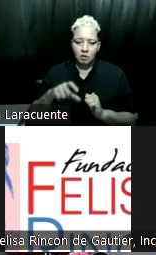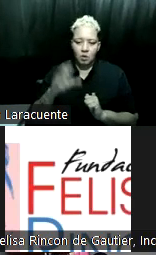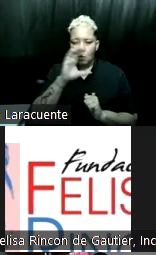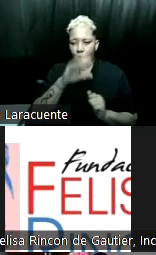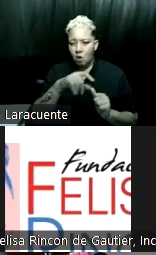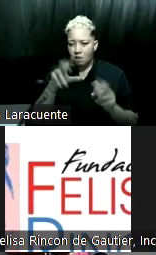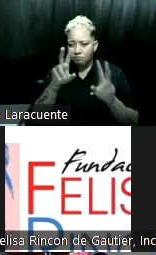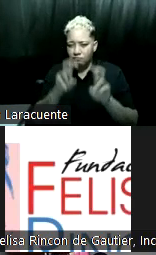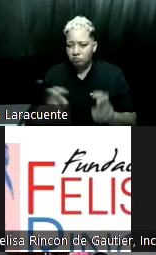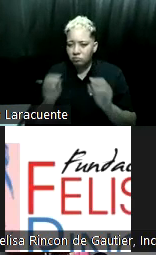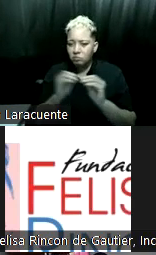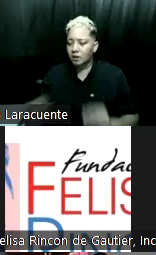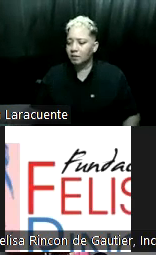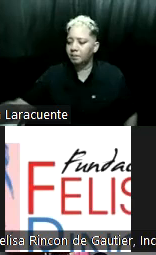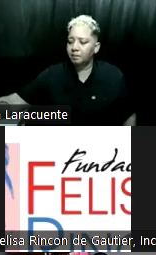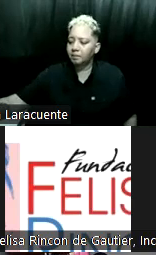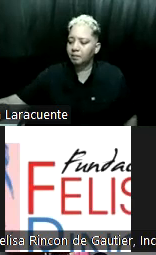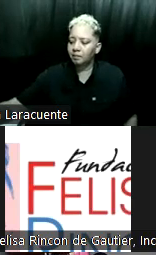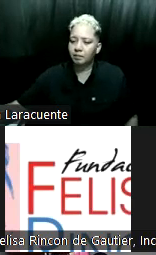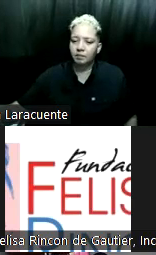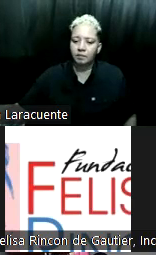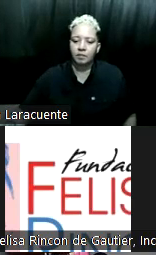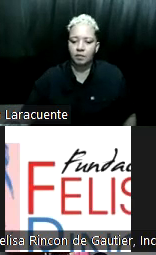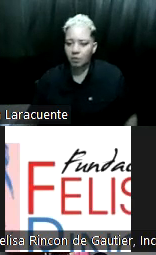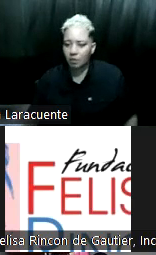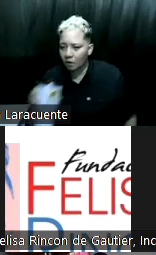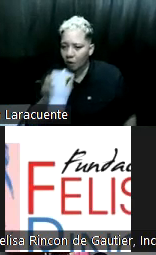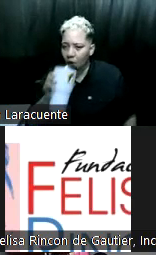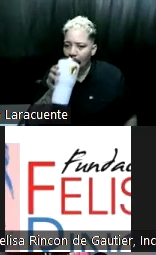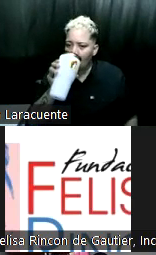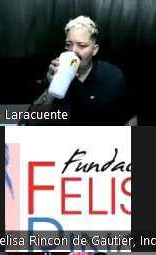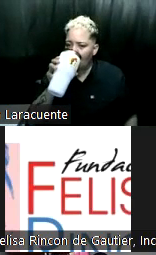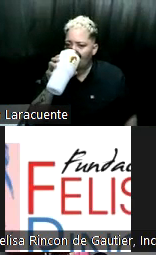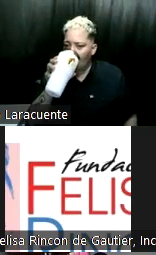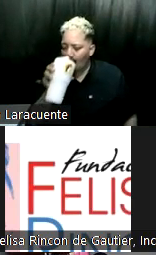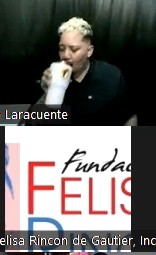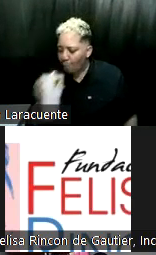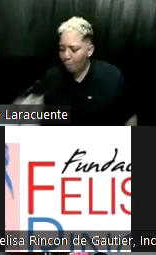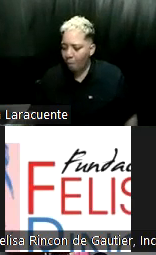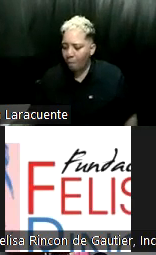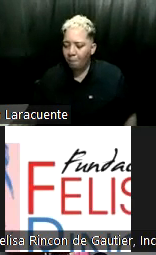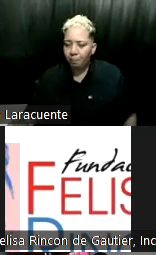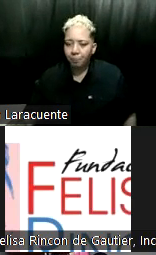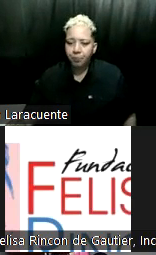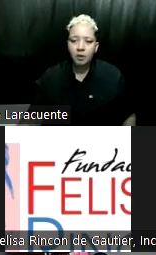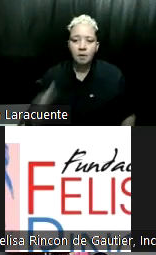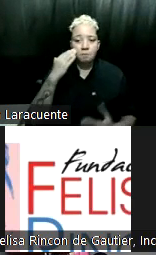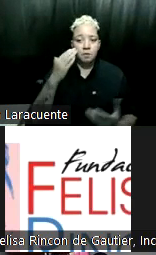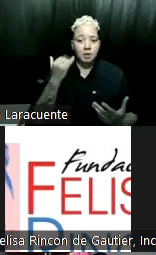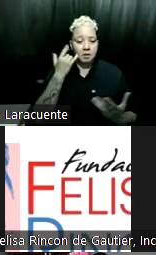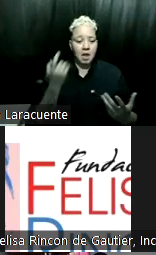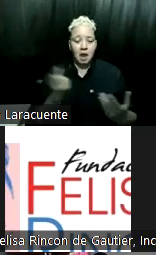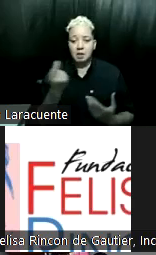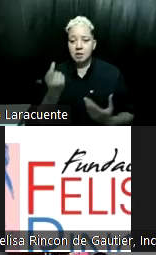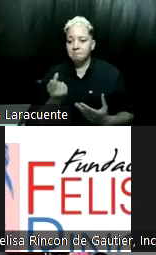poco y no sé si quizás alguien del público que participa nos lo pueda aclarar en